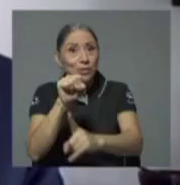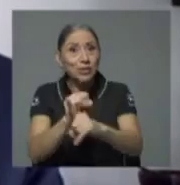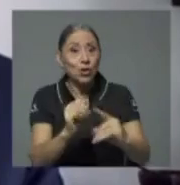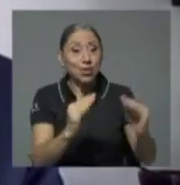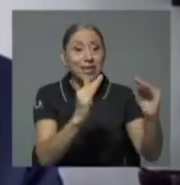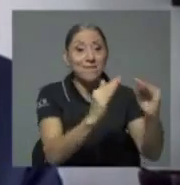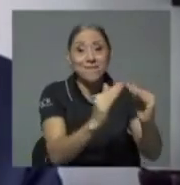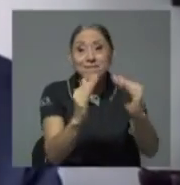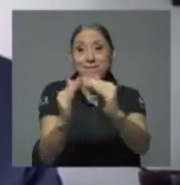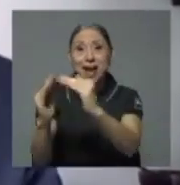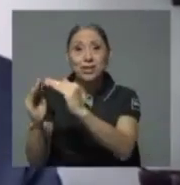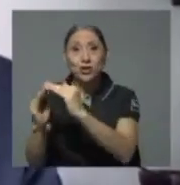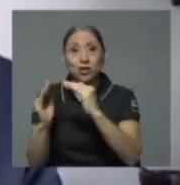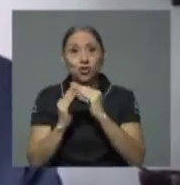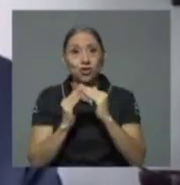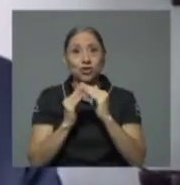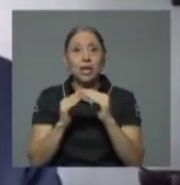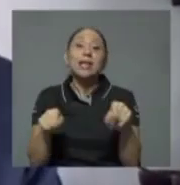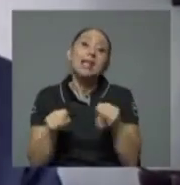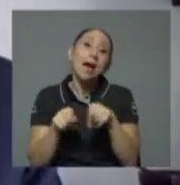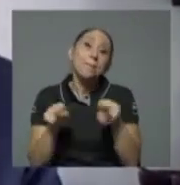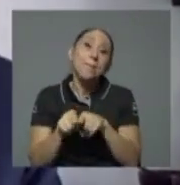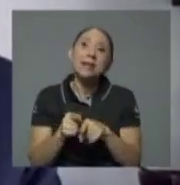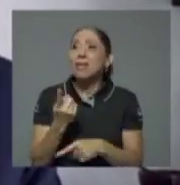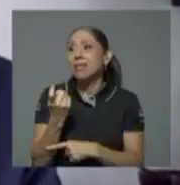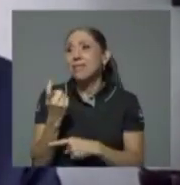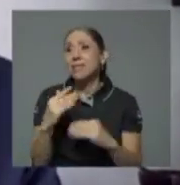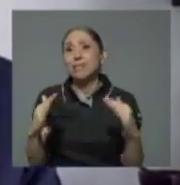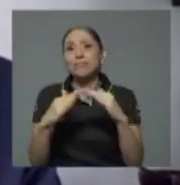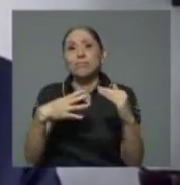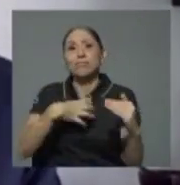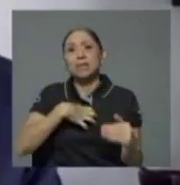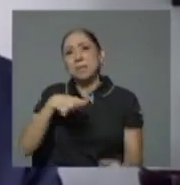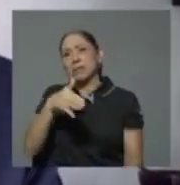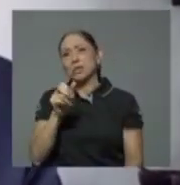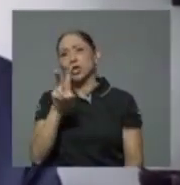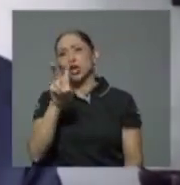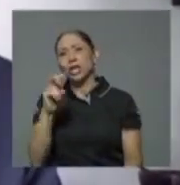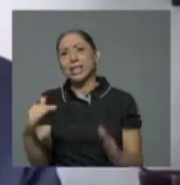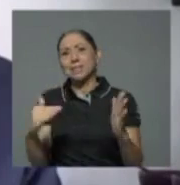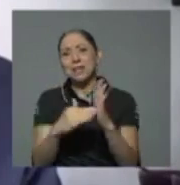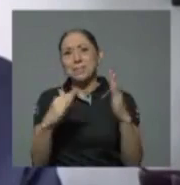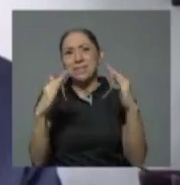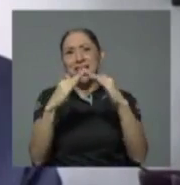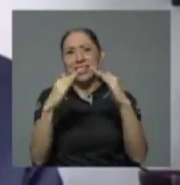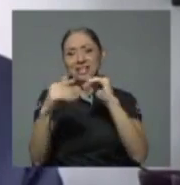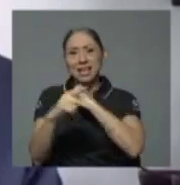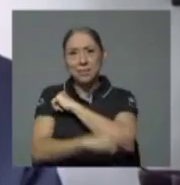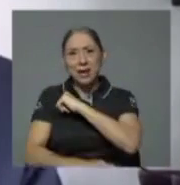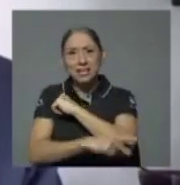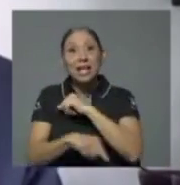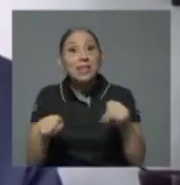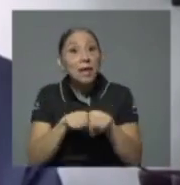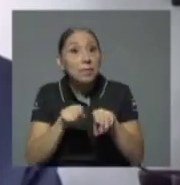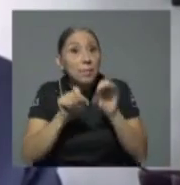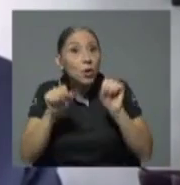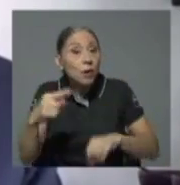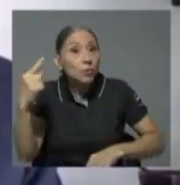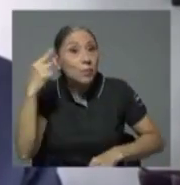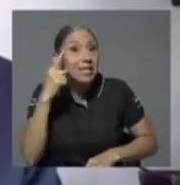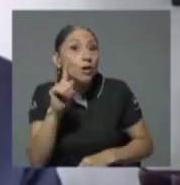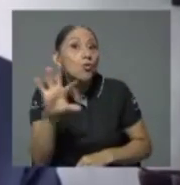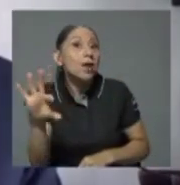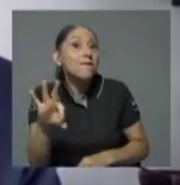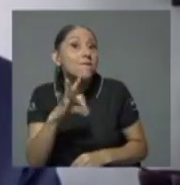y aparte del déficit habitacional, que se calcula en 200.000 viviendas en el país, también podríamos pensar en una línea de crédito